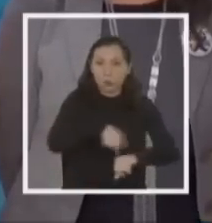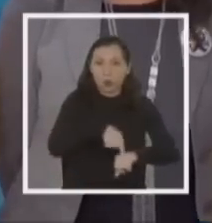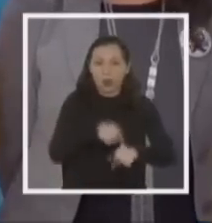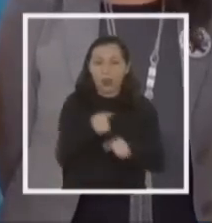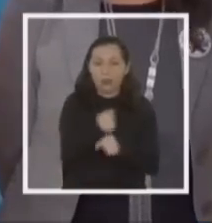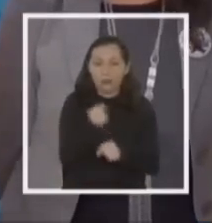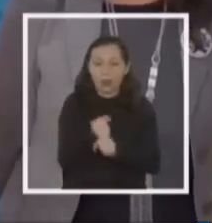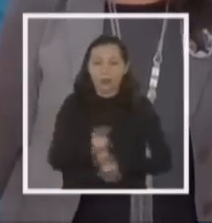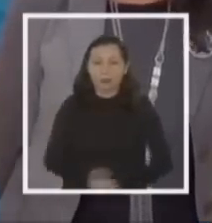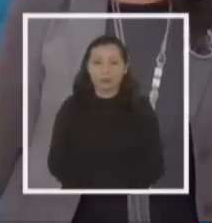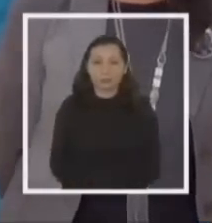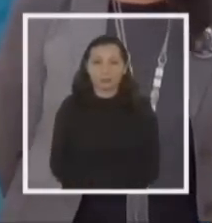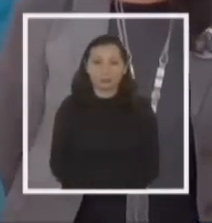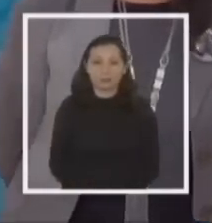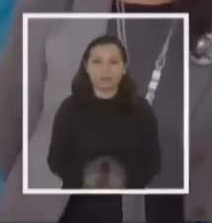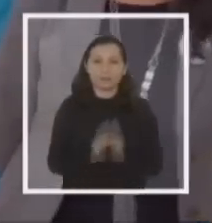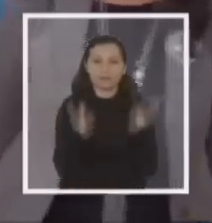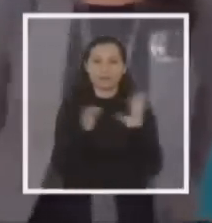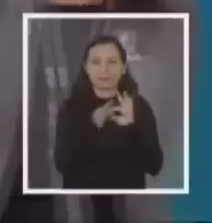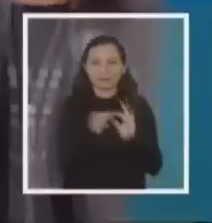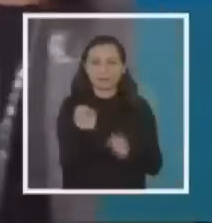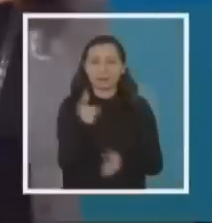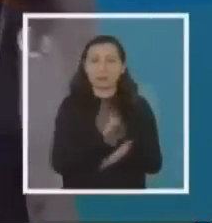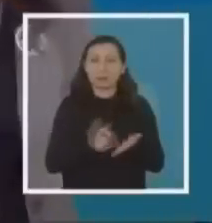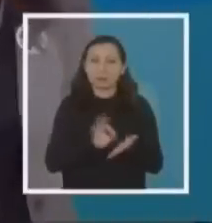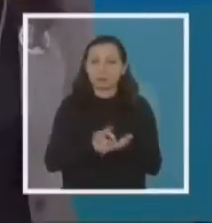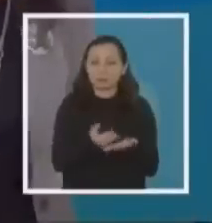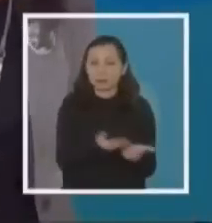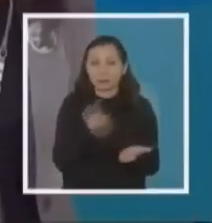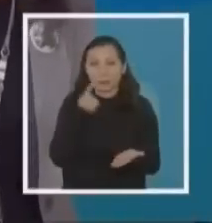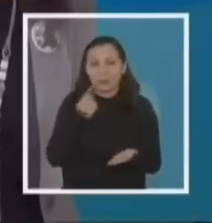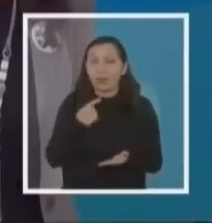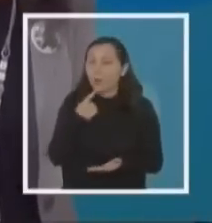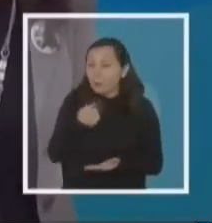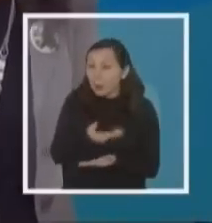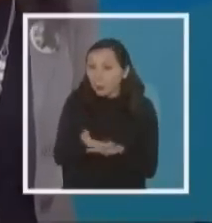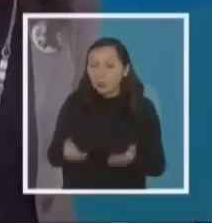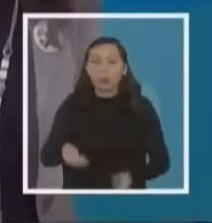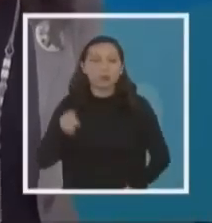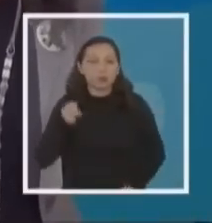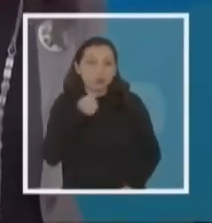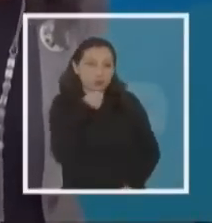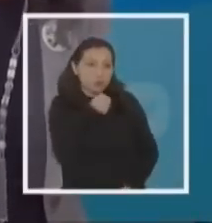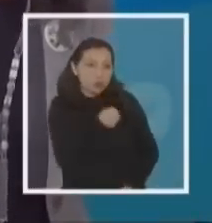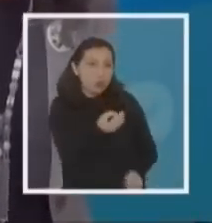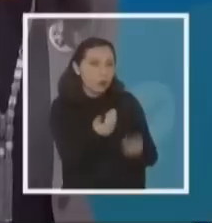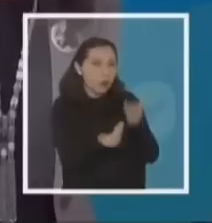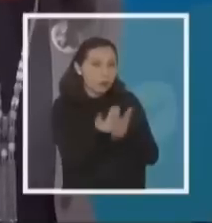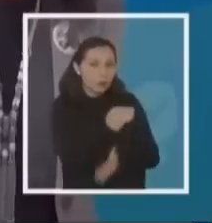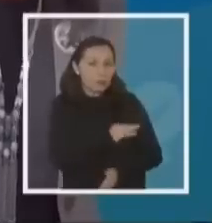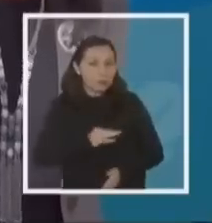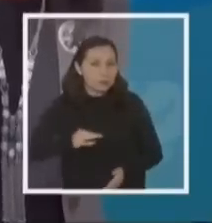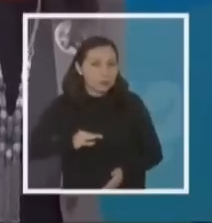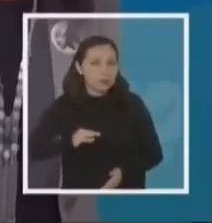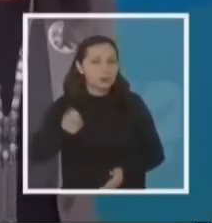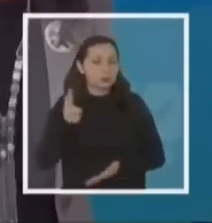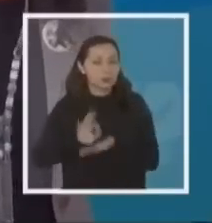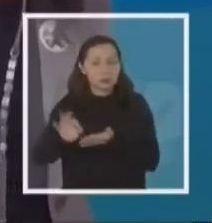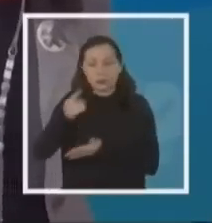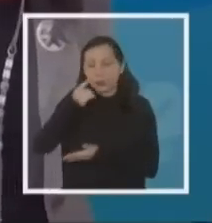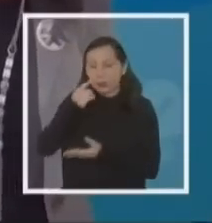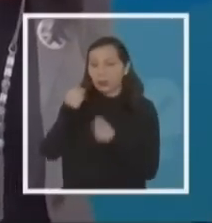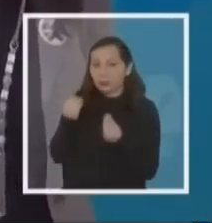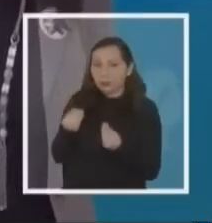laboral. Muchas gracias, subsecretario. ¿Preguntas? Sí. Hola, buenos días. Buenos días, ministra, subsecretario, muy buenos días.